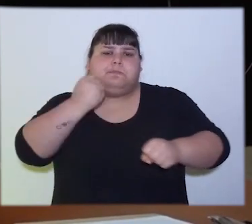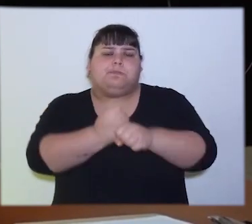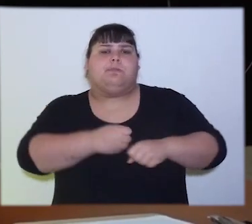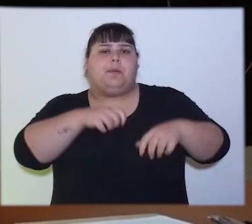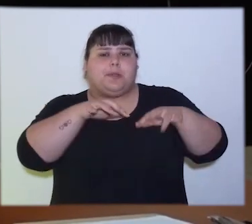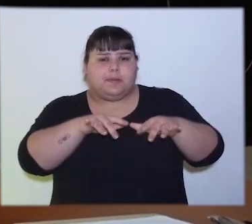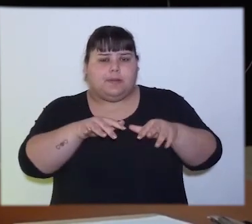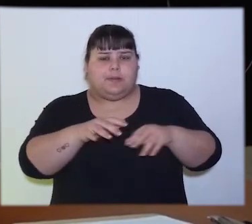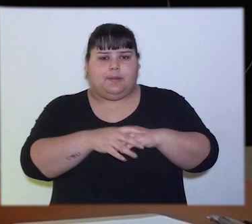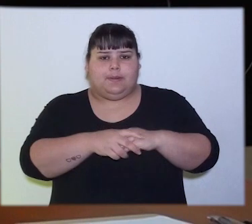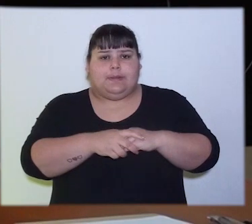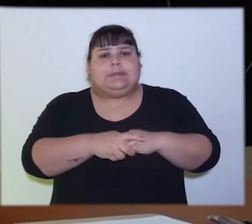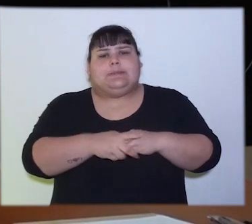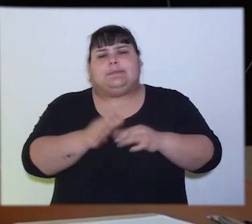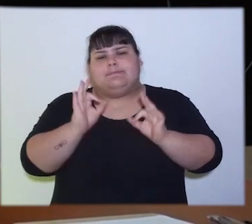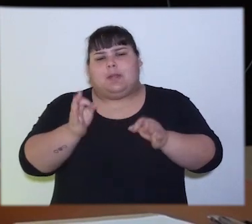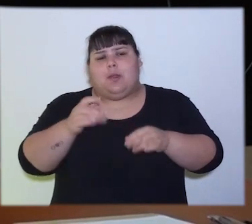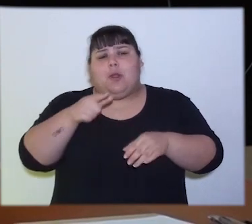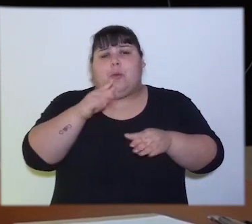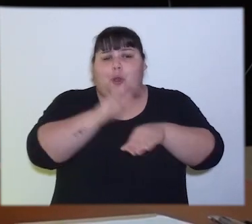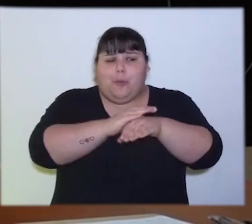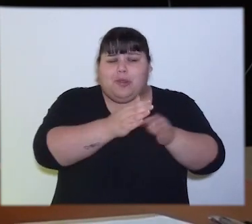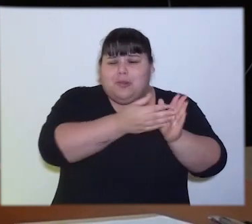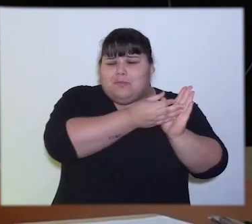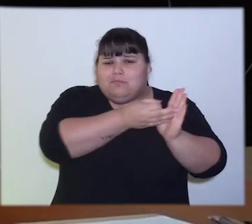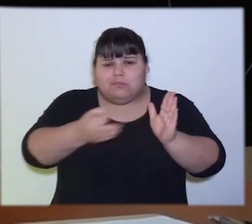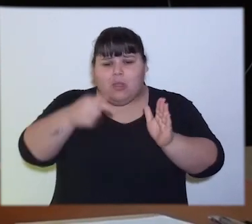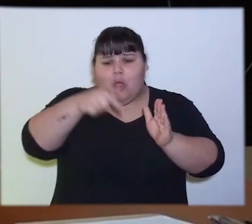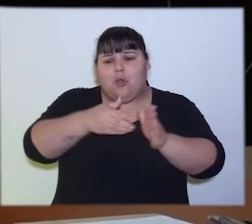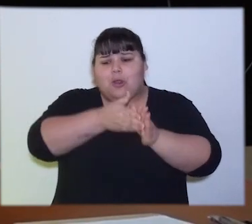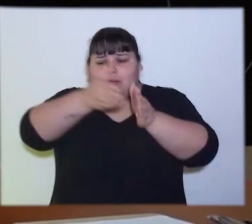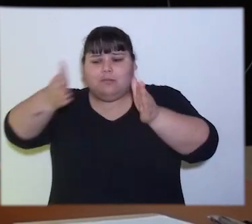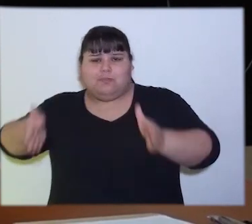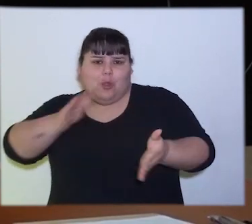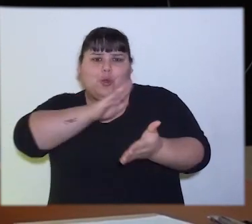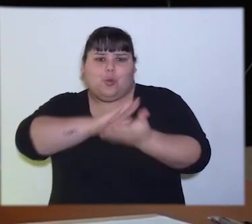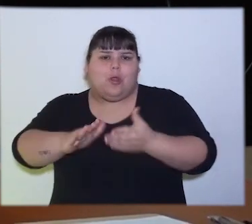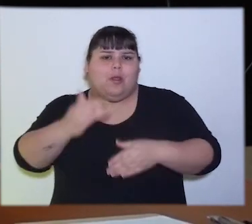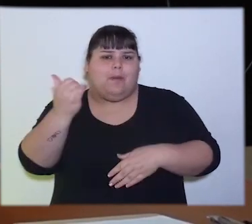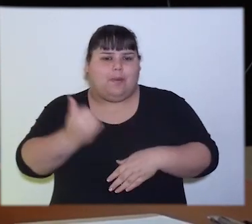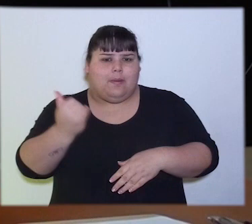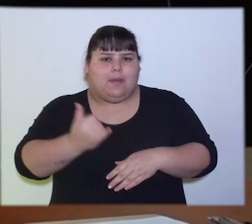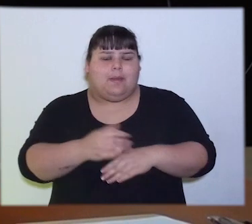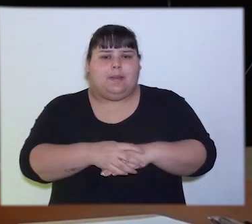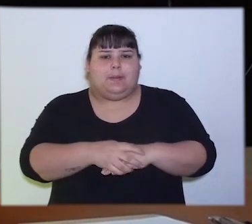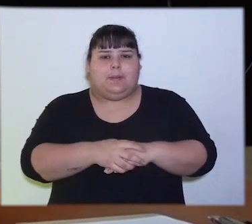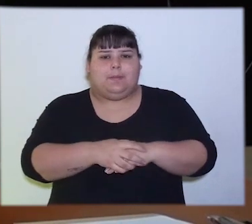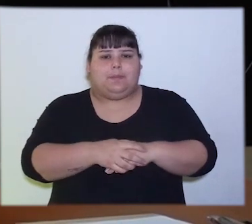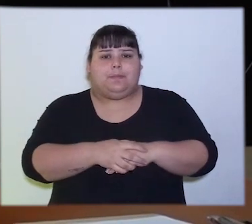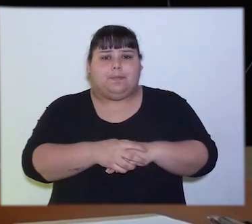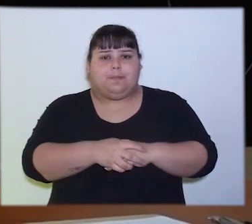no presencialidad. Y sabemos que ese mismo compromiso va a estar más presente aún en esta nueva etapa que debemos